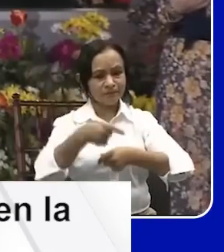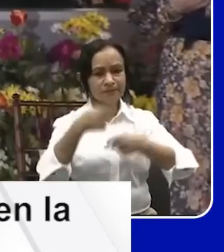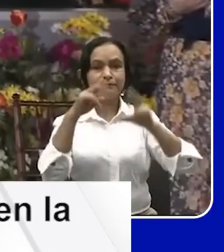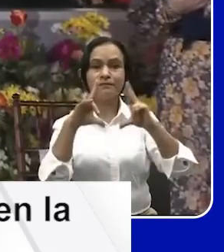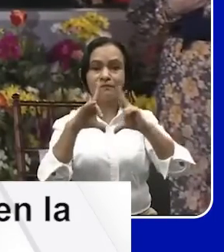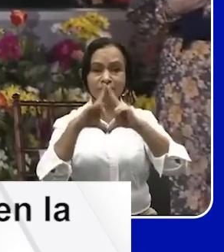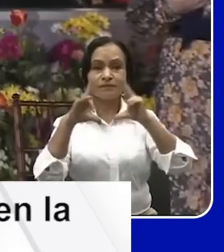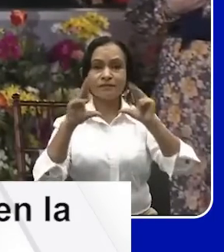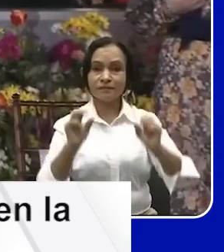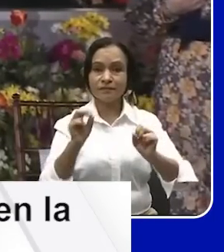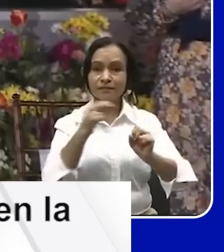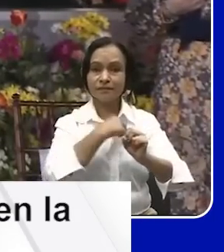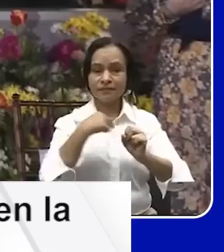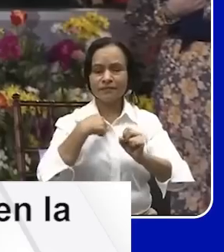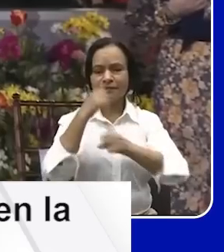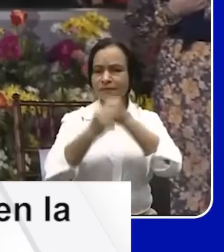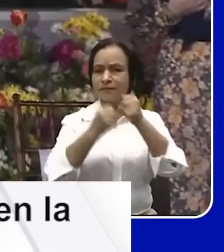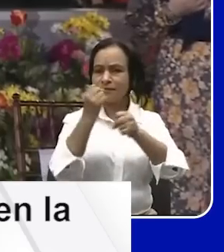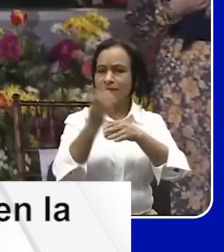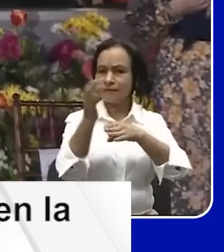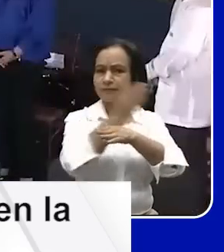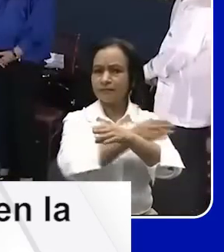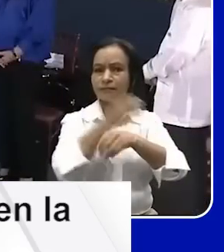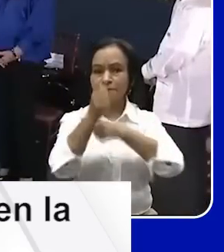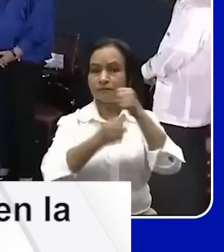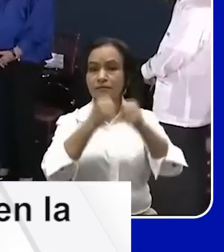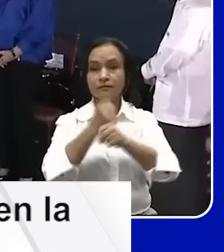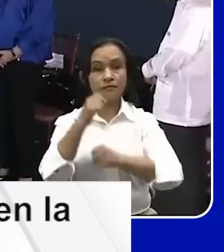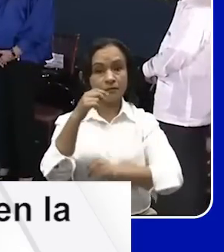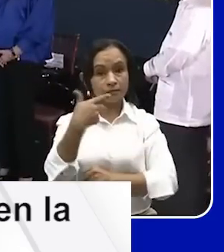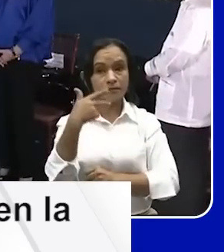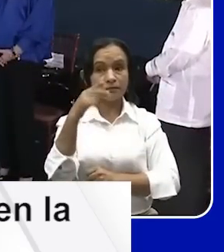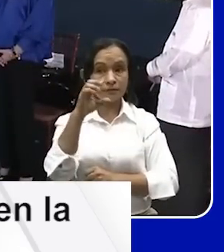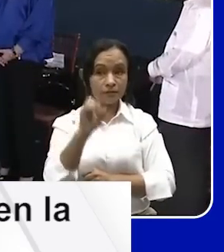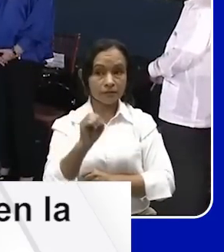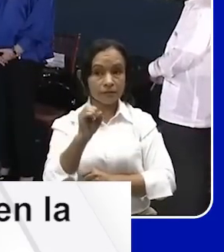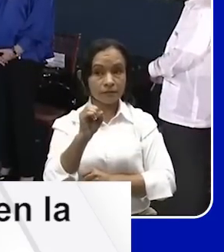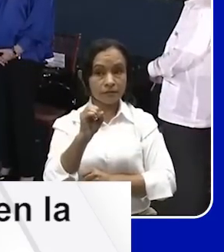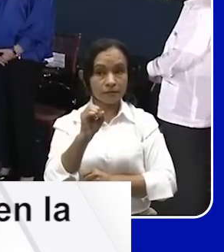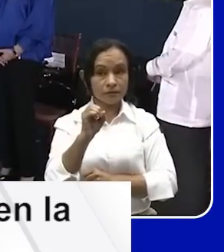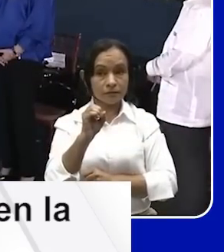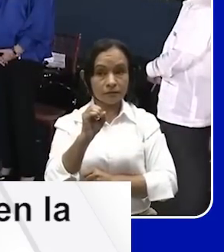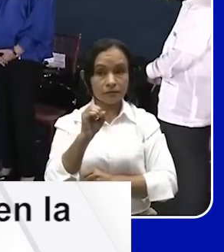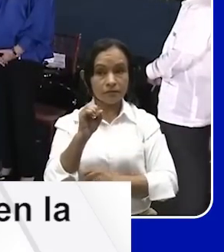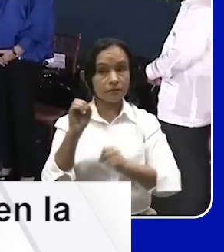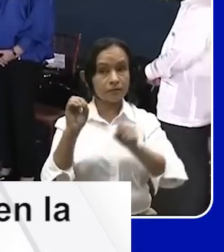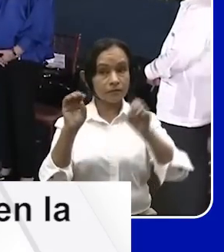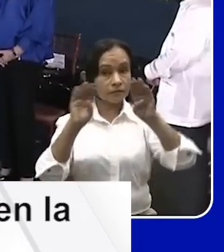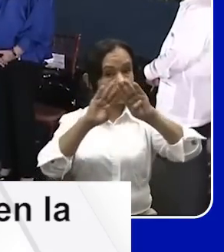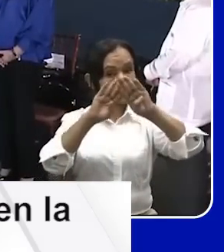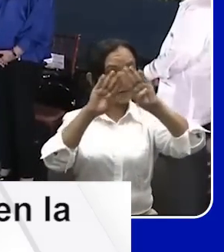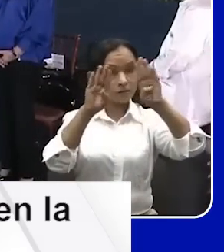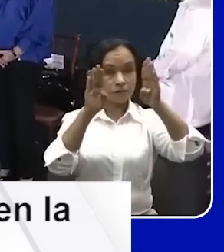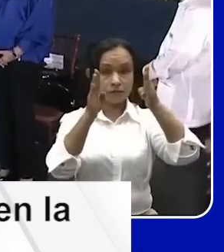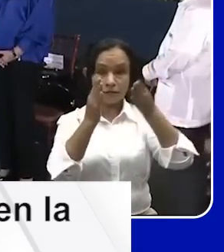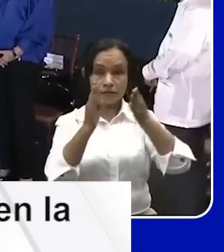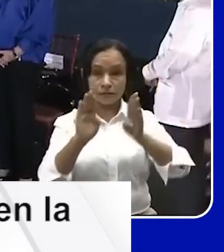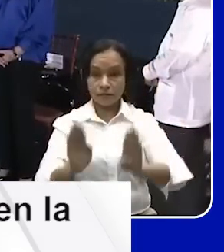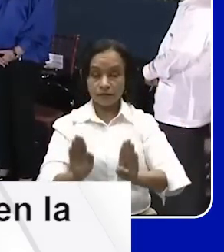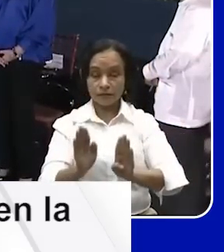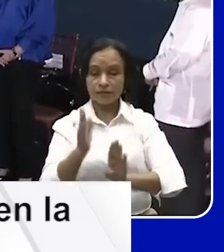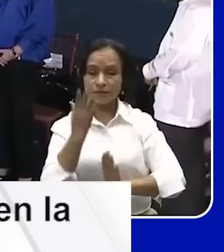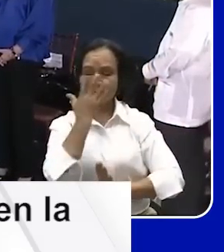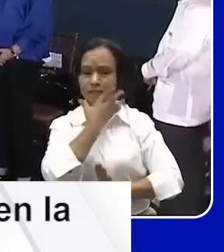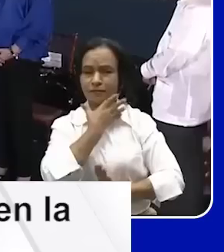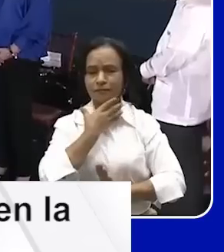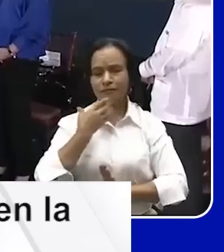que abordar ese tema Estados Unidos dice hay que abordar ese tema Canadá dice es importante lo que